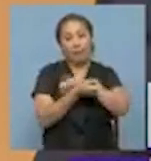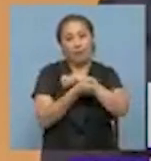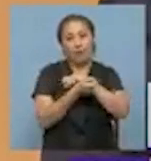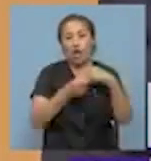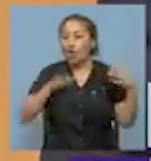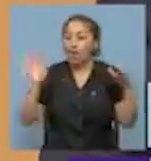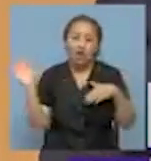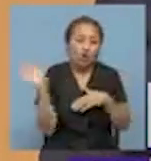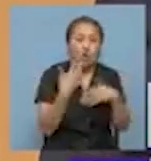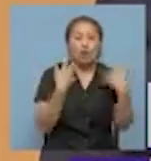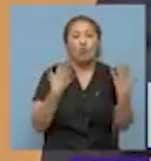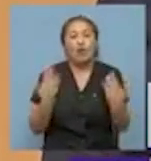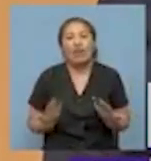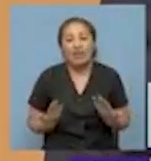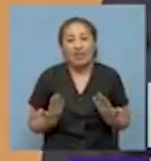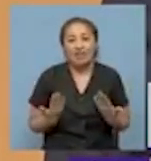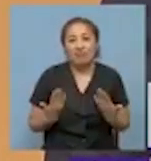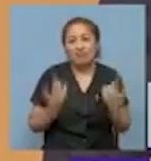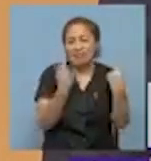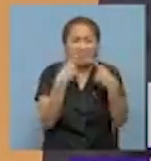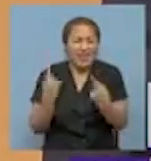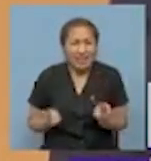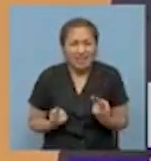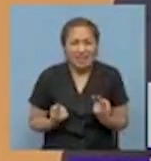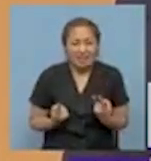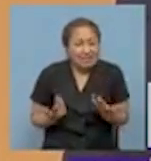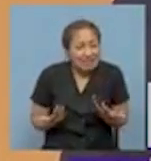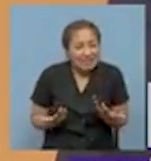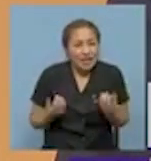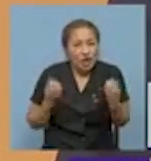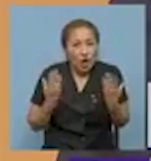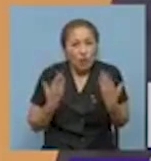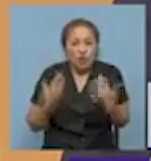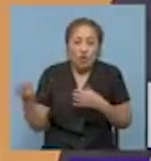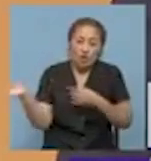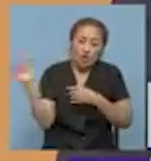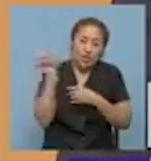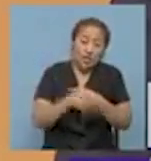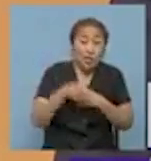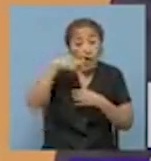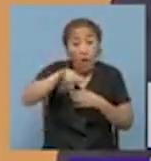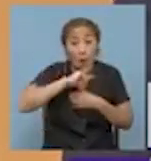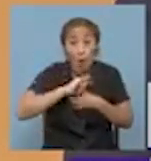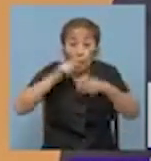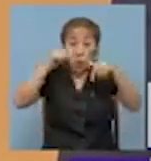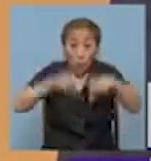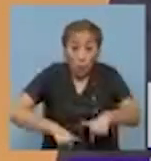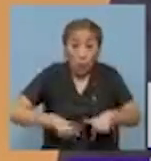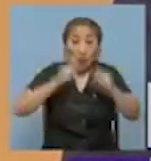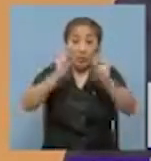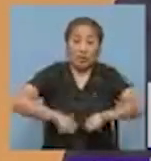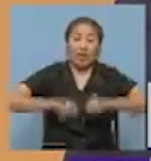donde todos fueran de orientación sexual diferente me contaron al llegar a jujuy que en una escuela en jujuy se les